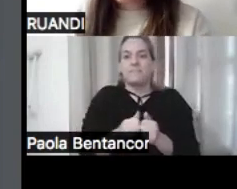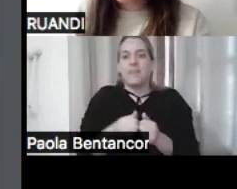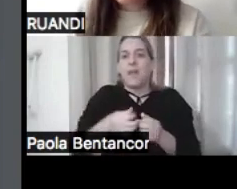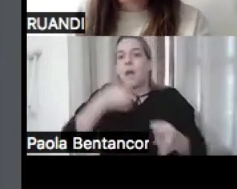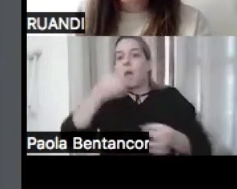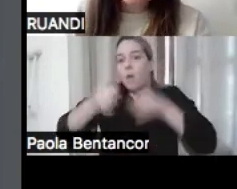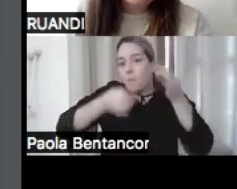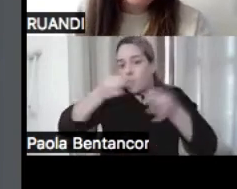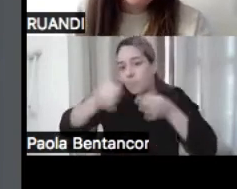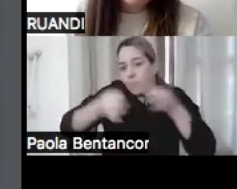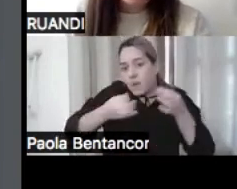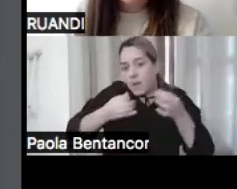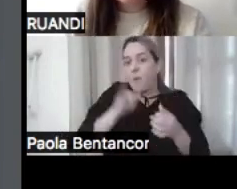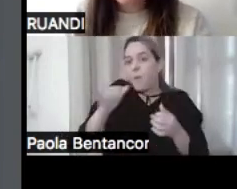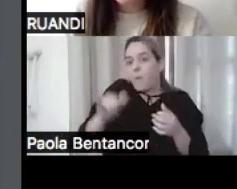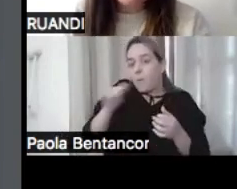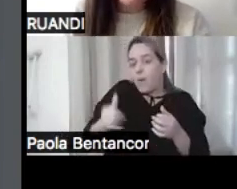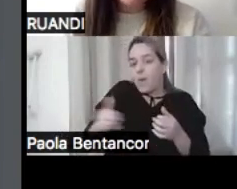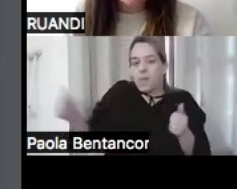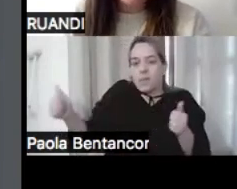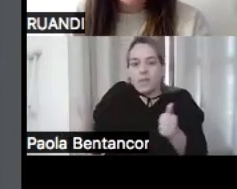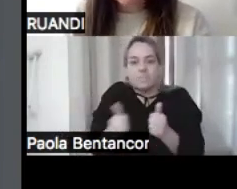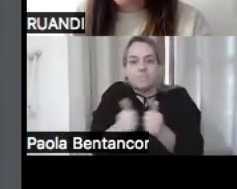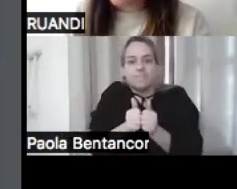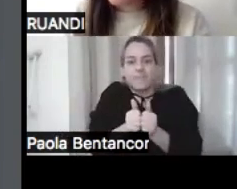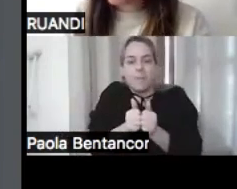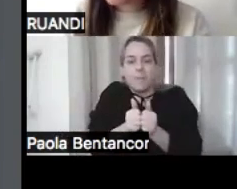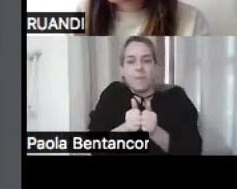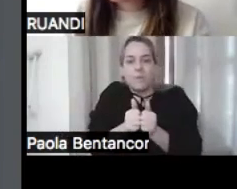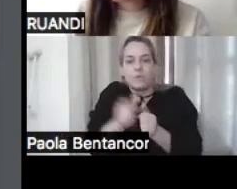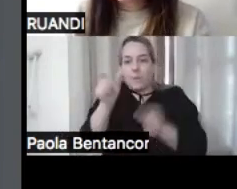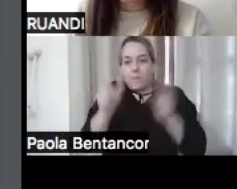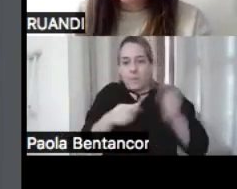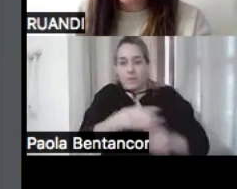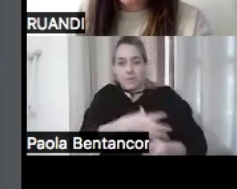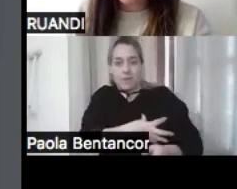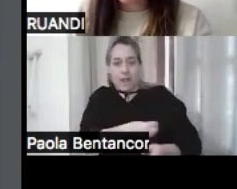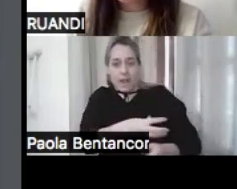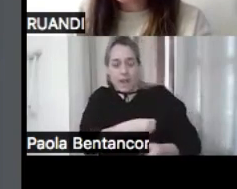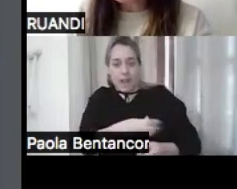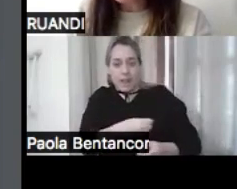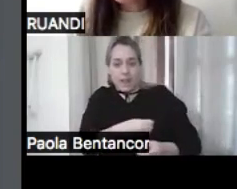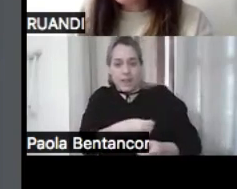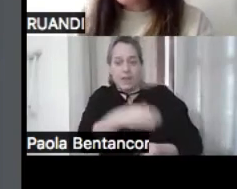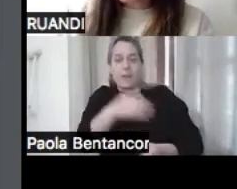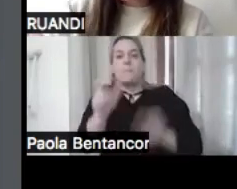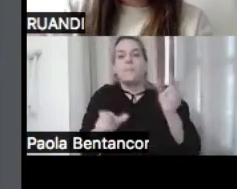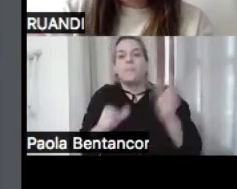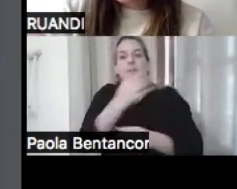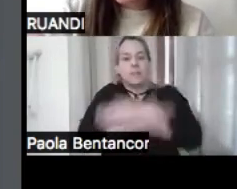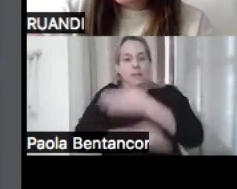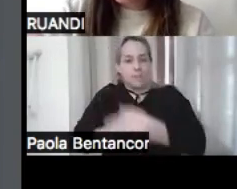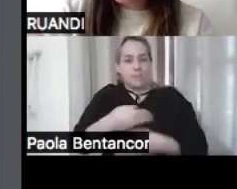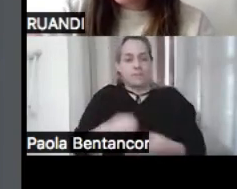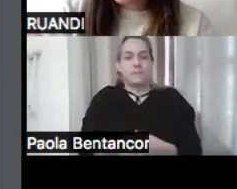contando sobre el apoyo a lactancias a personas con discapacidad.